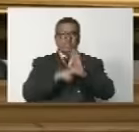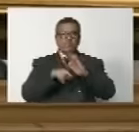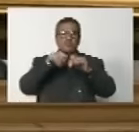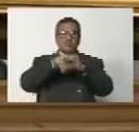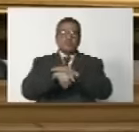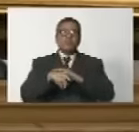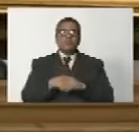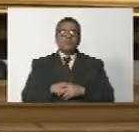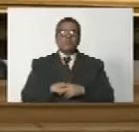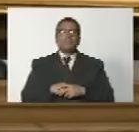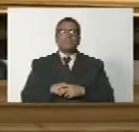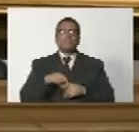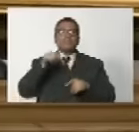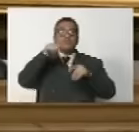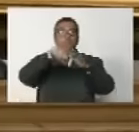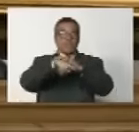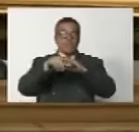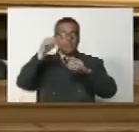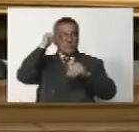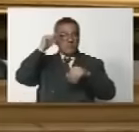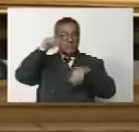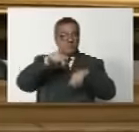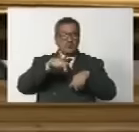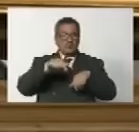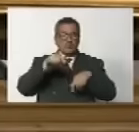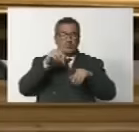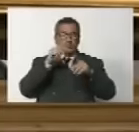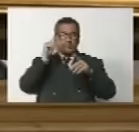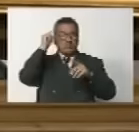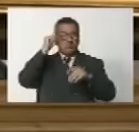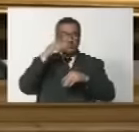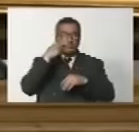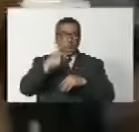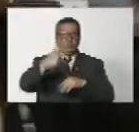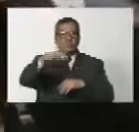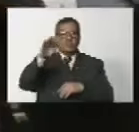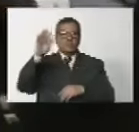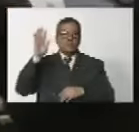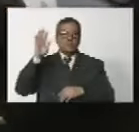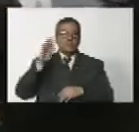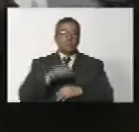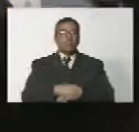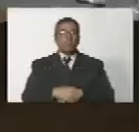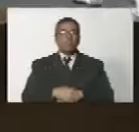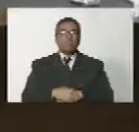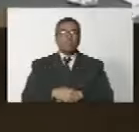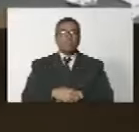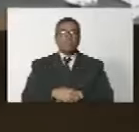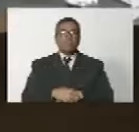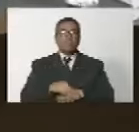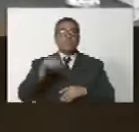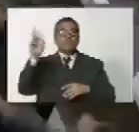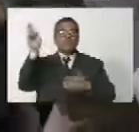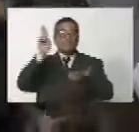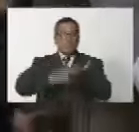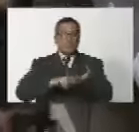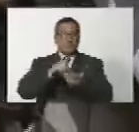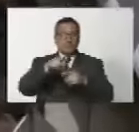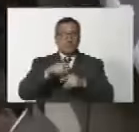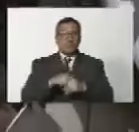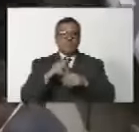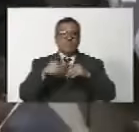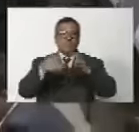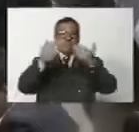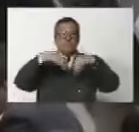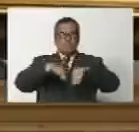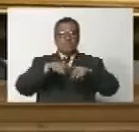reglamentaria e incluirlo en el orden del día, sírvase indicarlo con la señal de costumbre. Queda aprobada. Siguiente